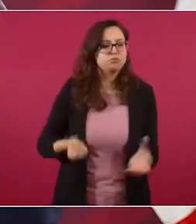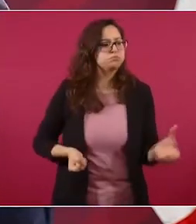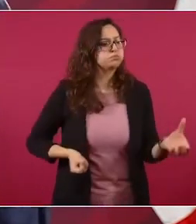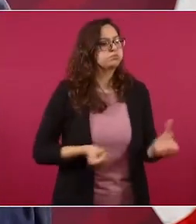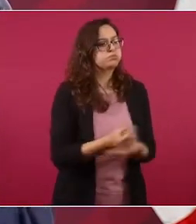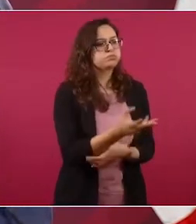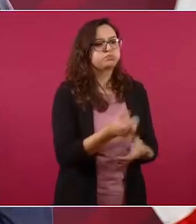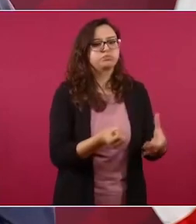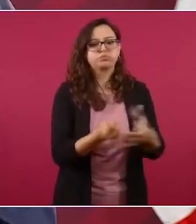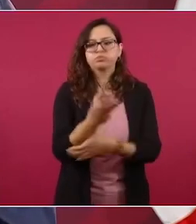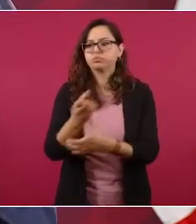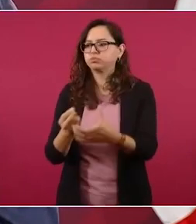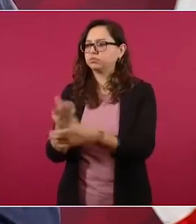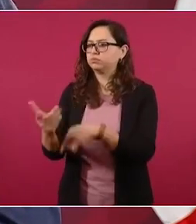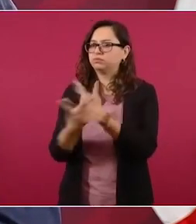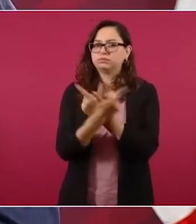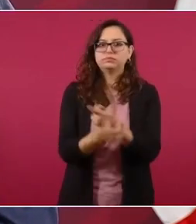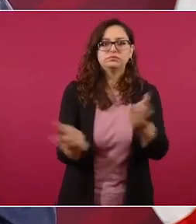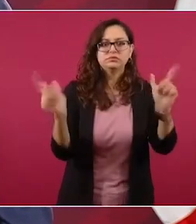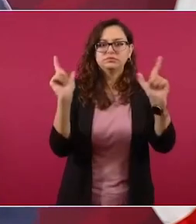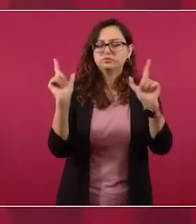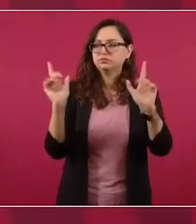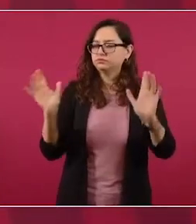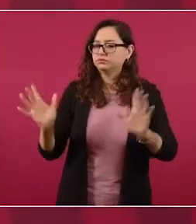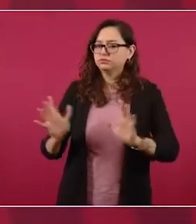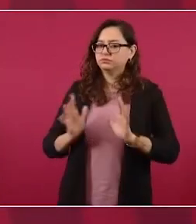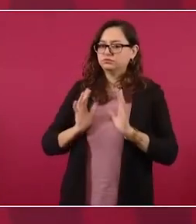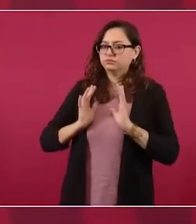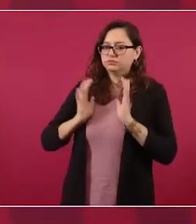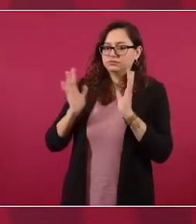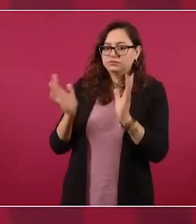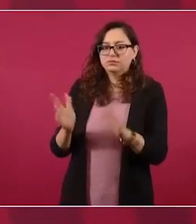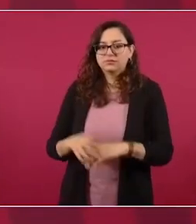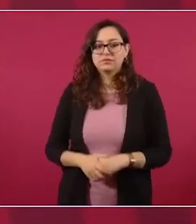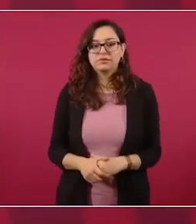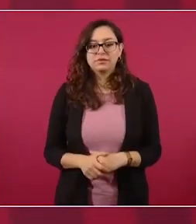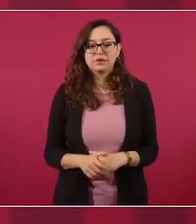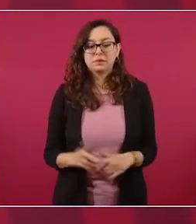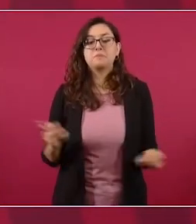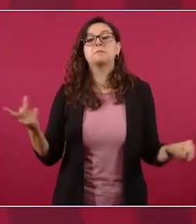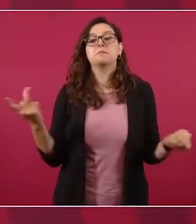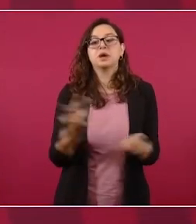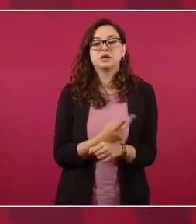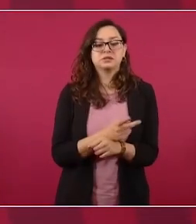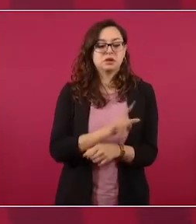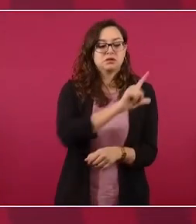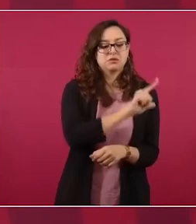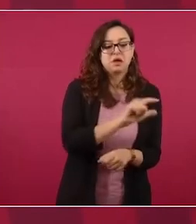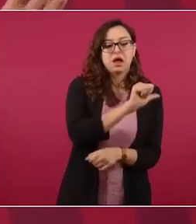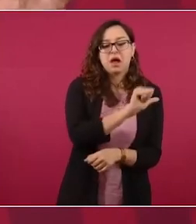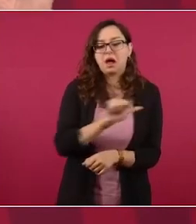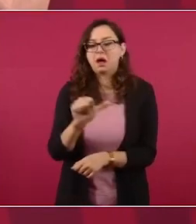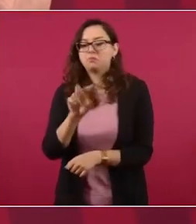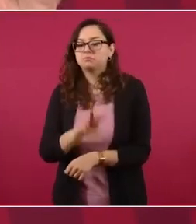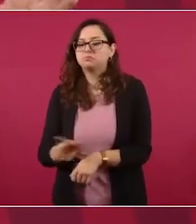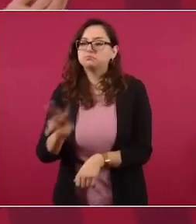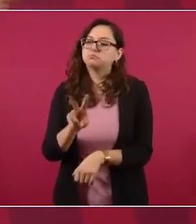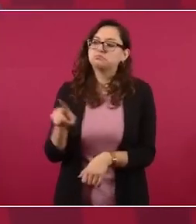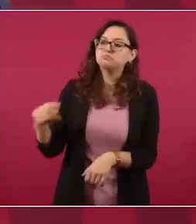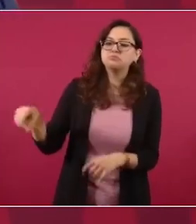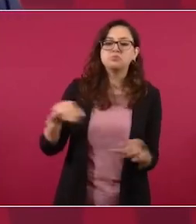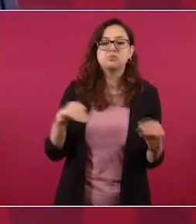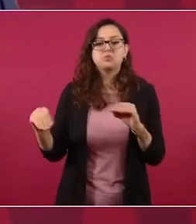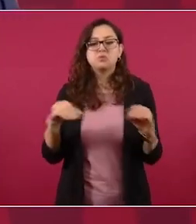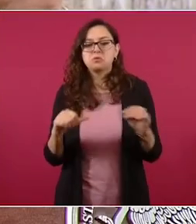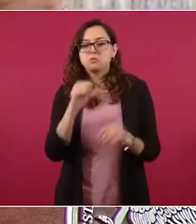Termina la semana y como sábado y domingo no hay actividad, de repente una orden